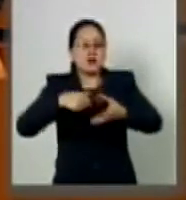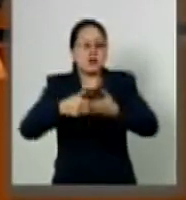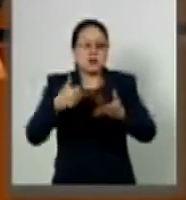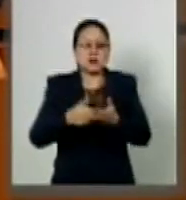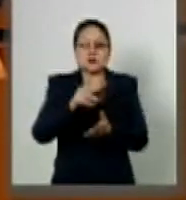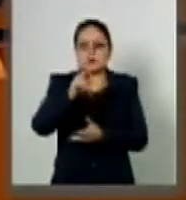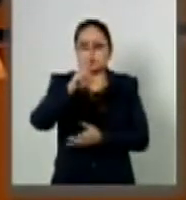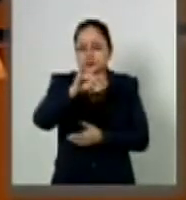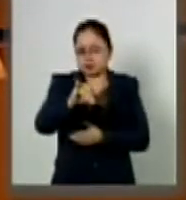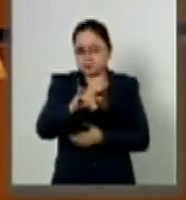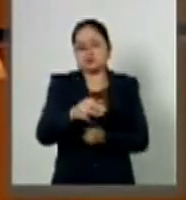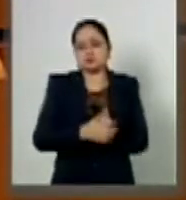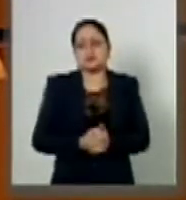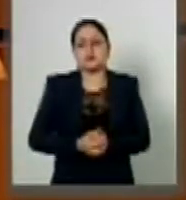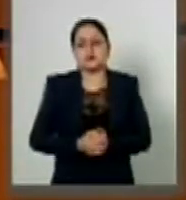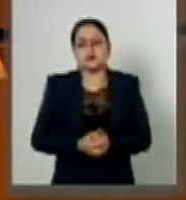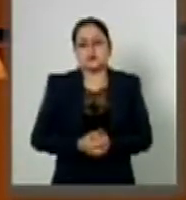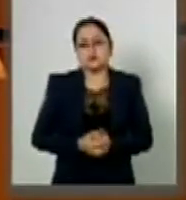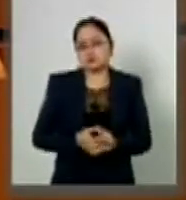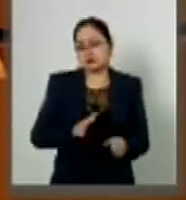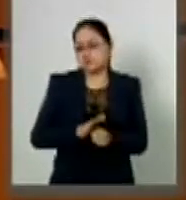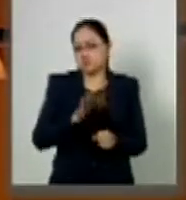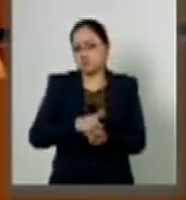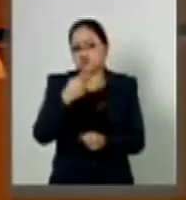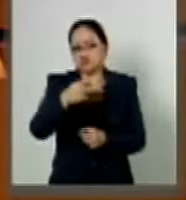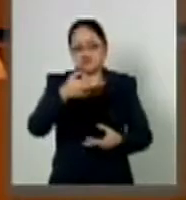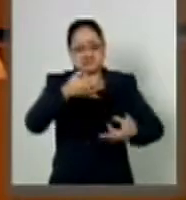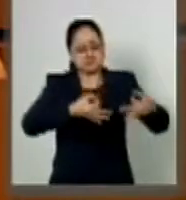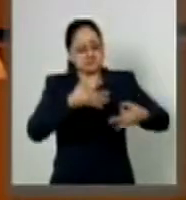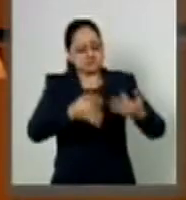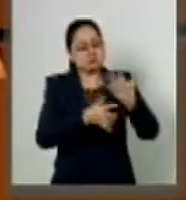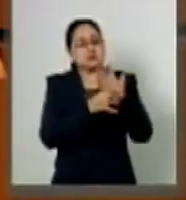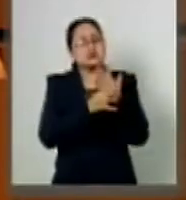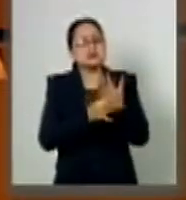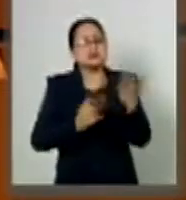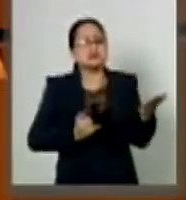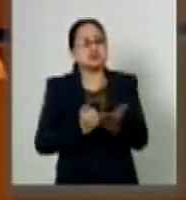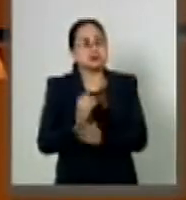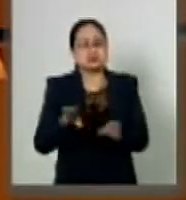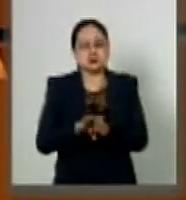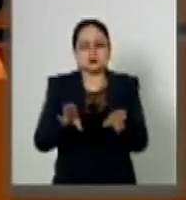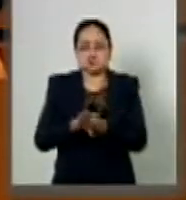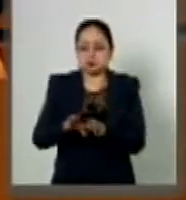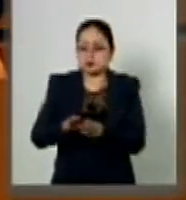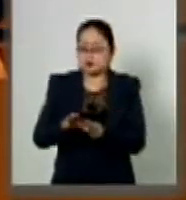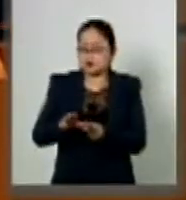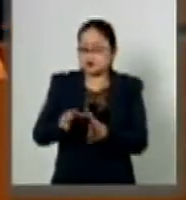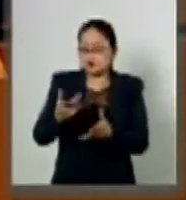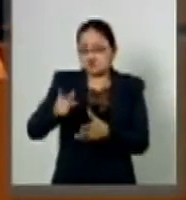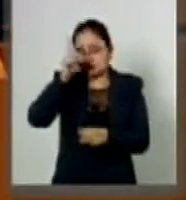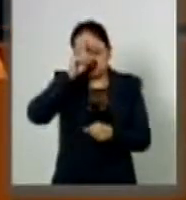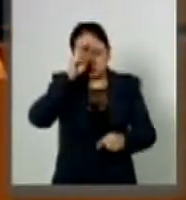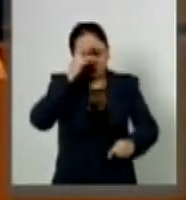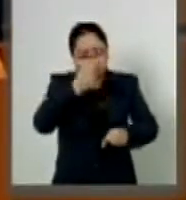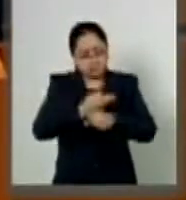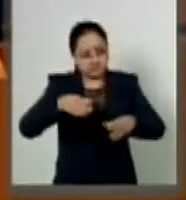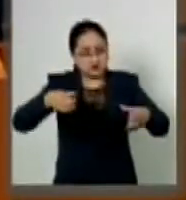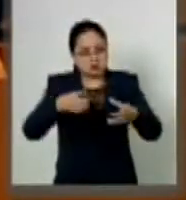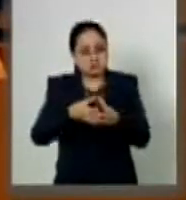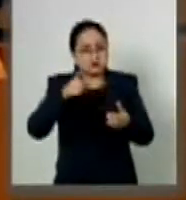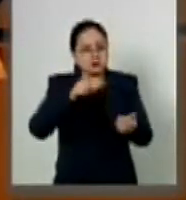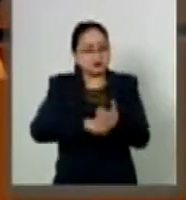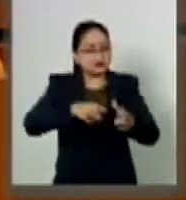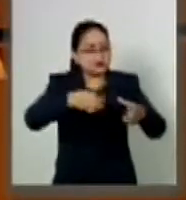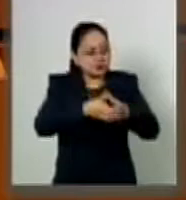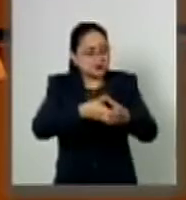PRI. Y ciertamente el tribunal dice, no es impedimento ser consejero de un consejo